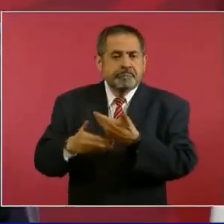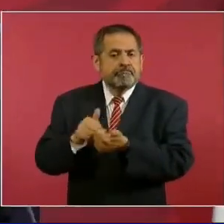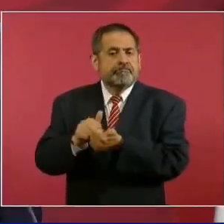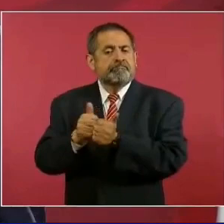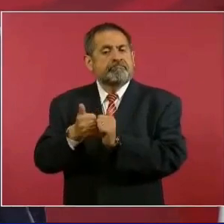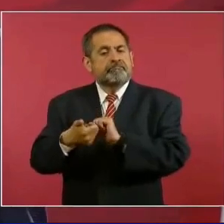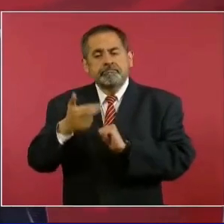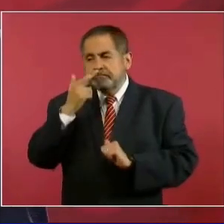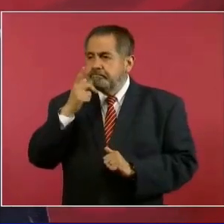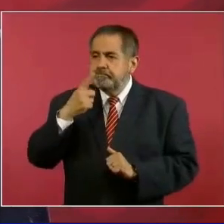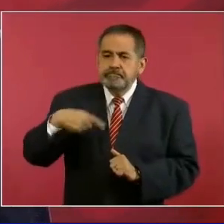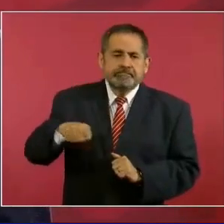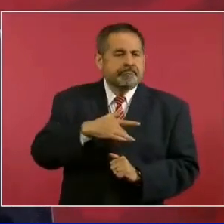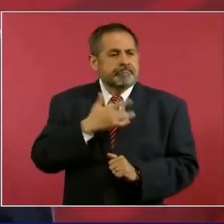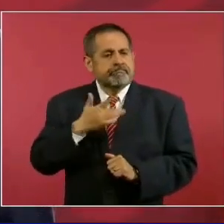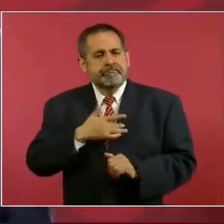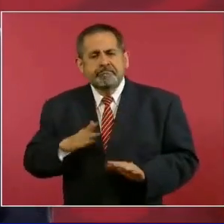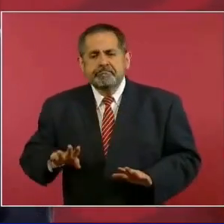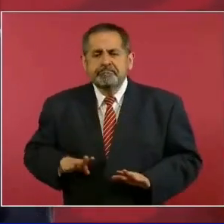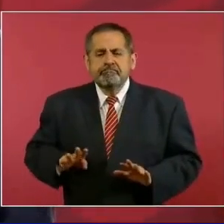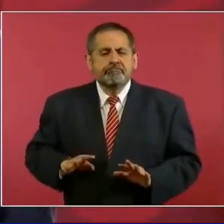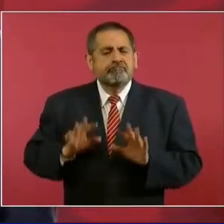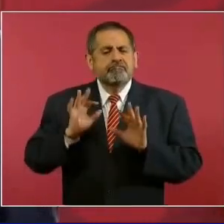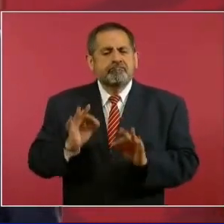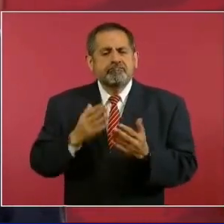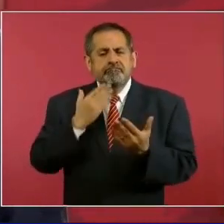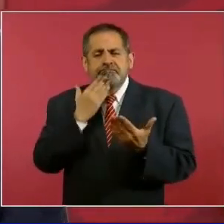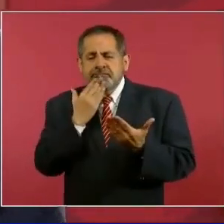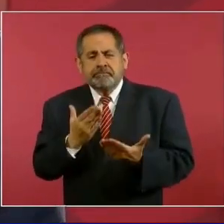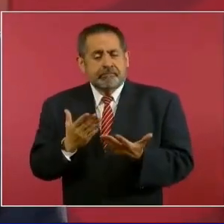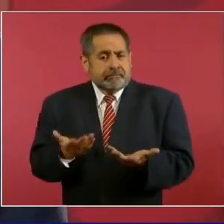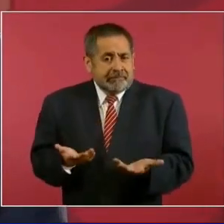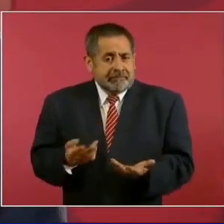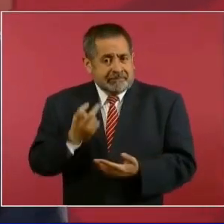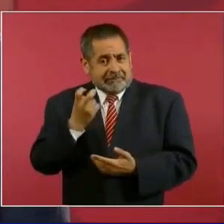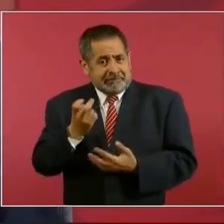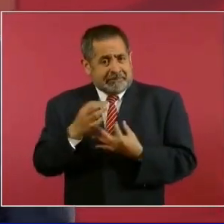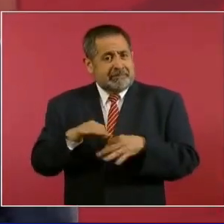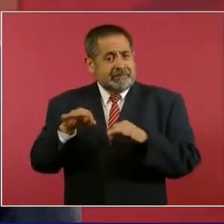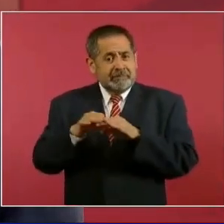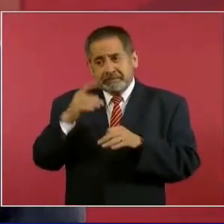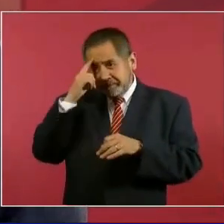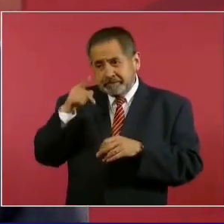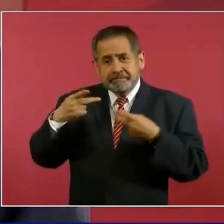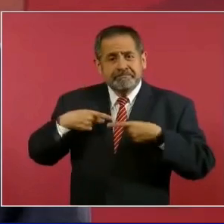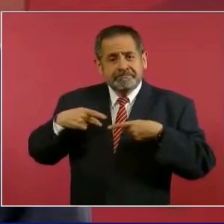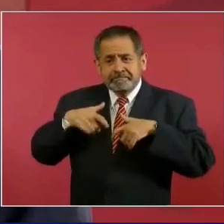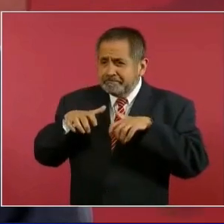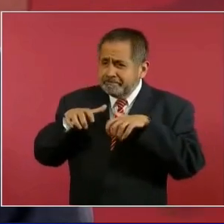al bienestar, a estar bien del pueblo,